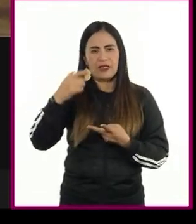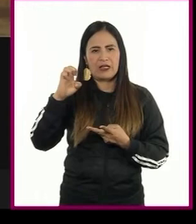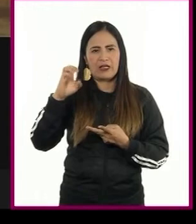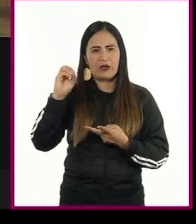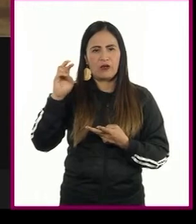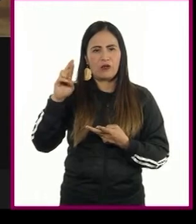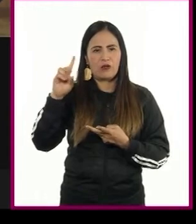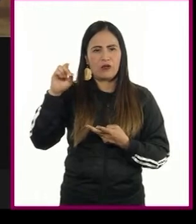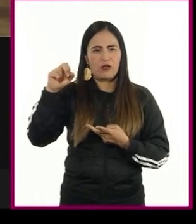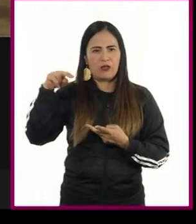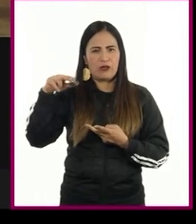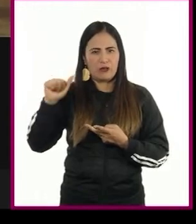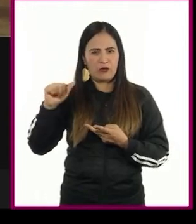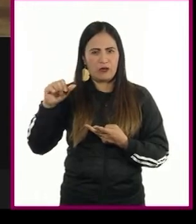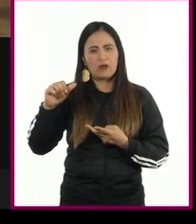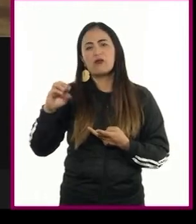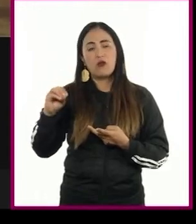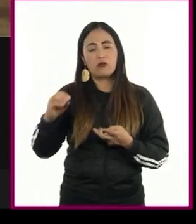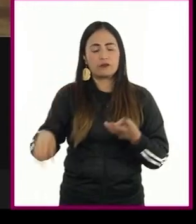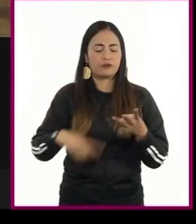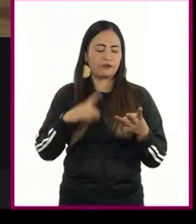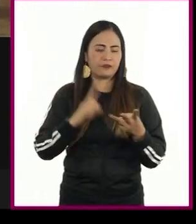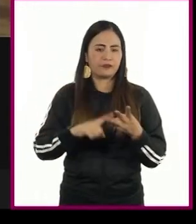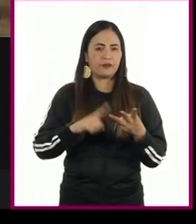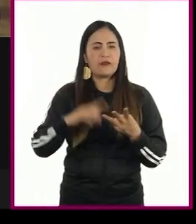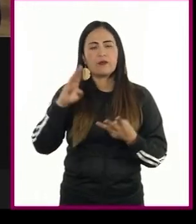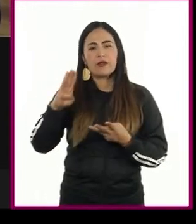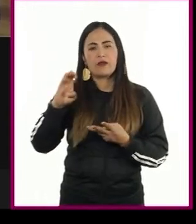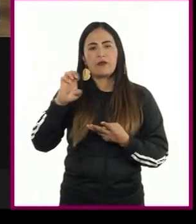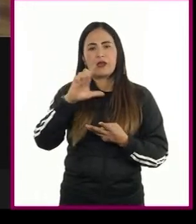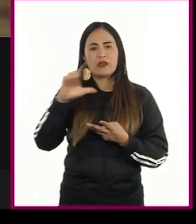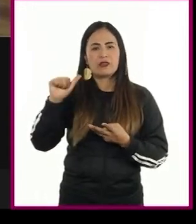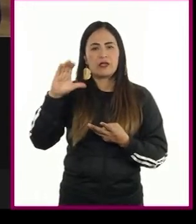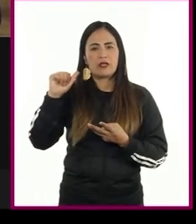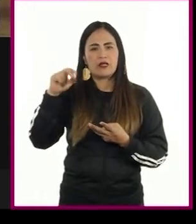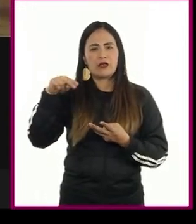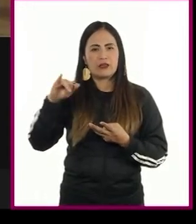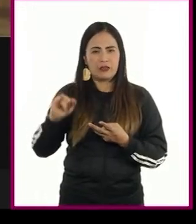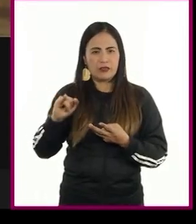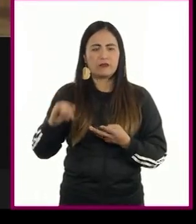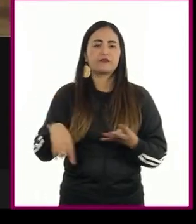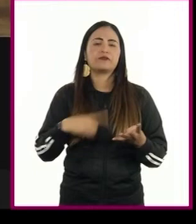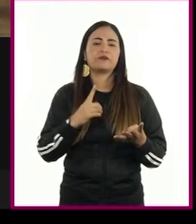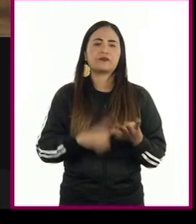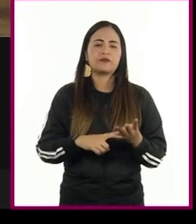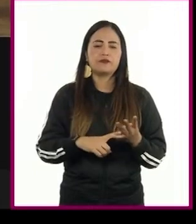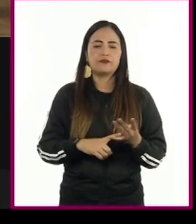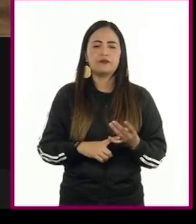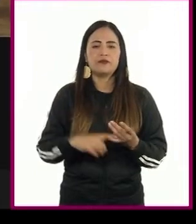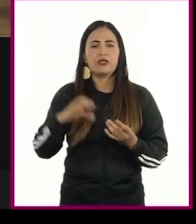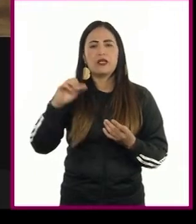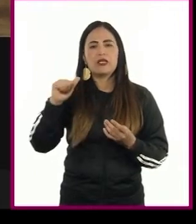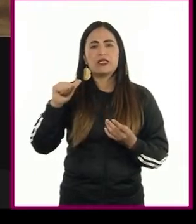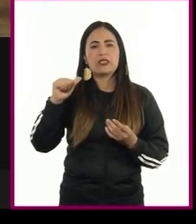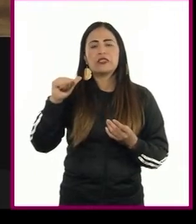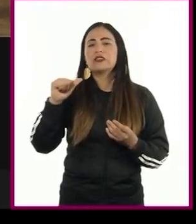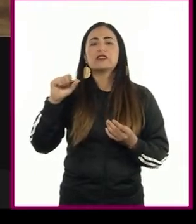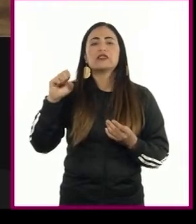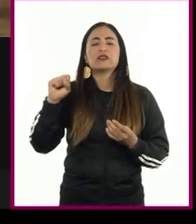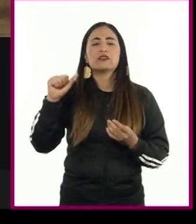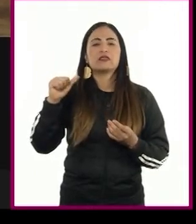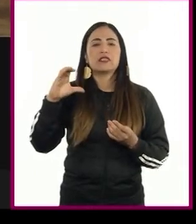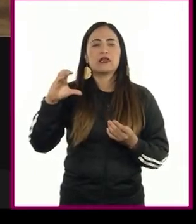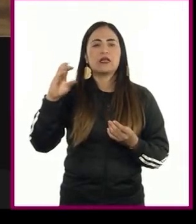Memorario, Biafio Pelacani da Parma, Johannes de Sacrobosco